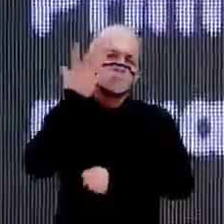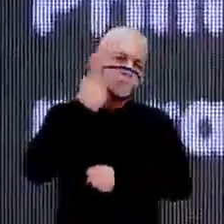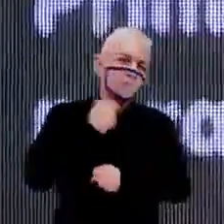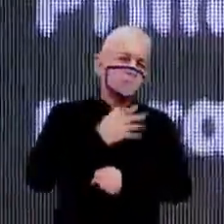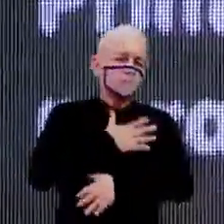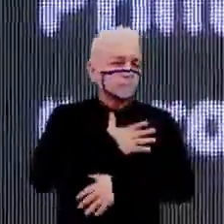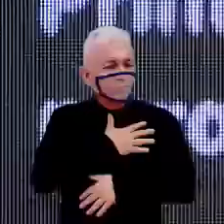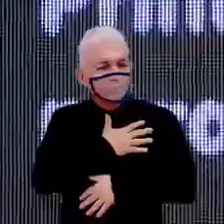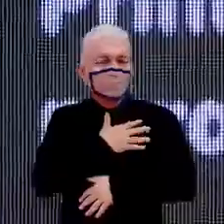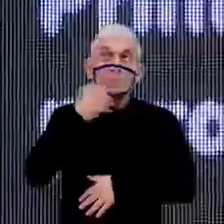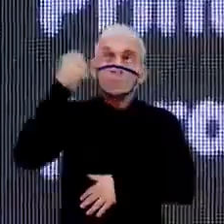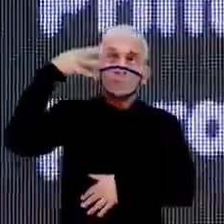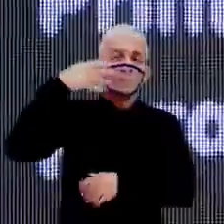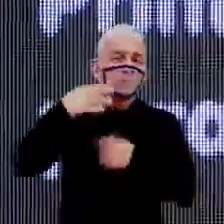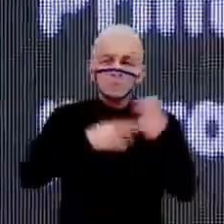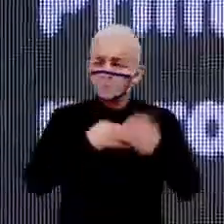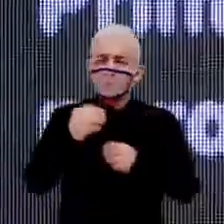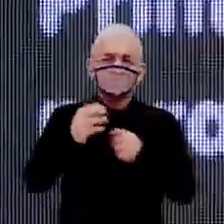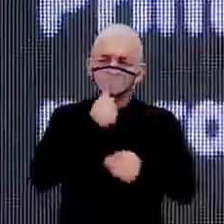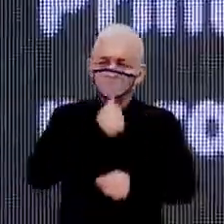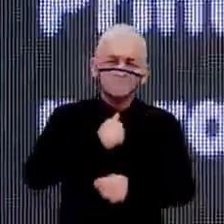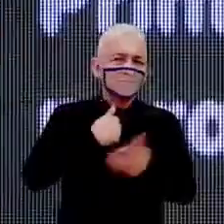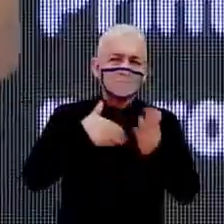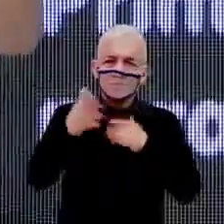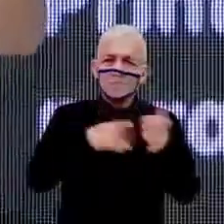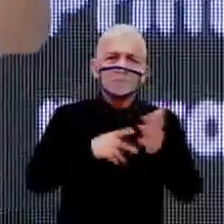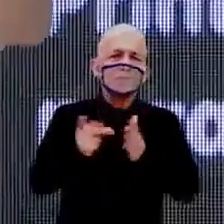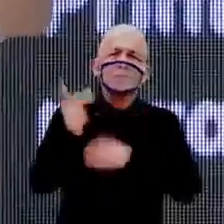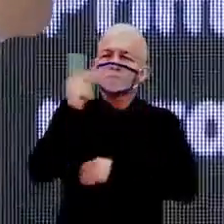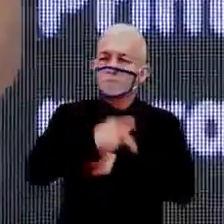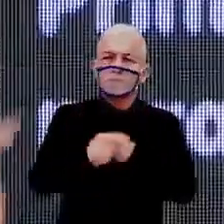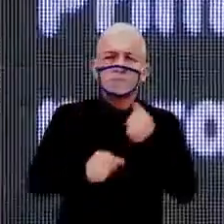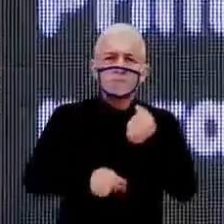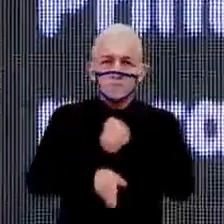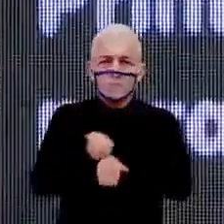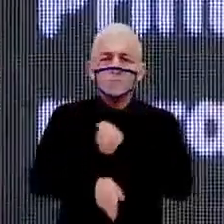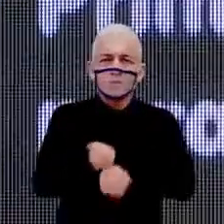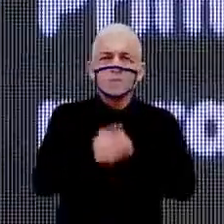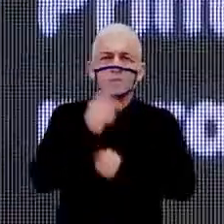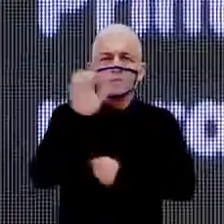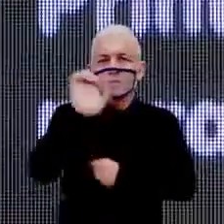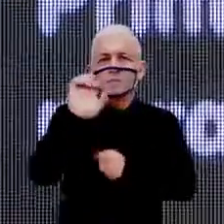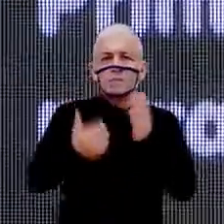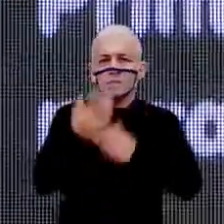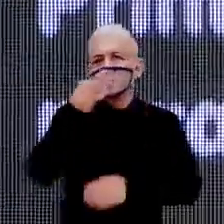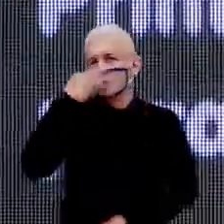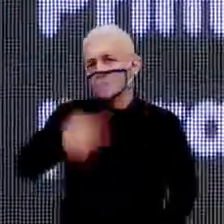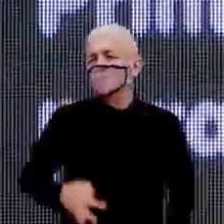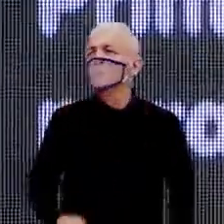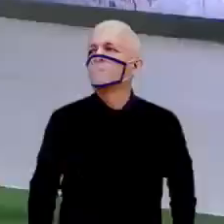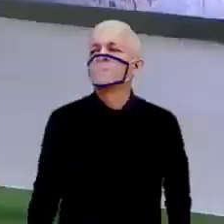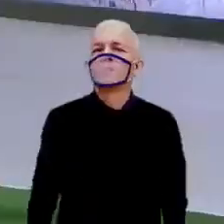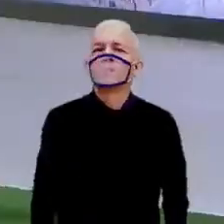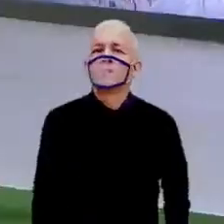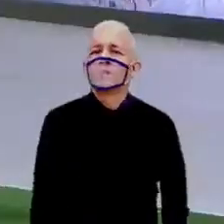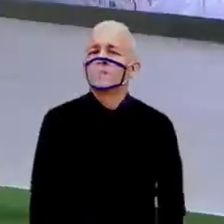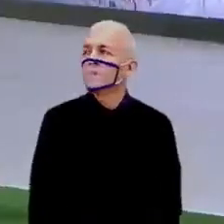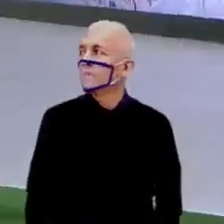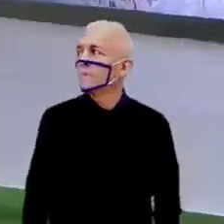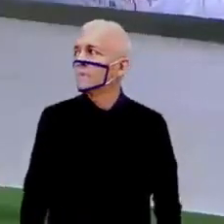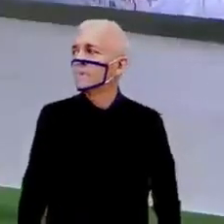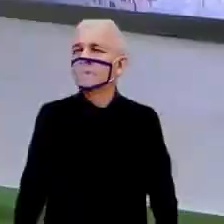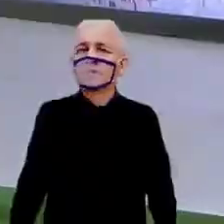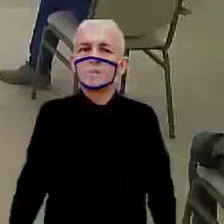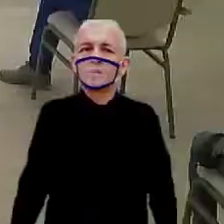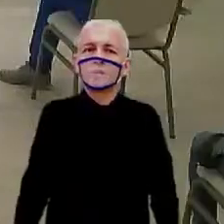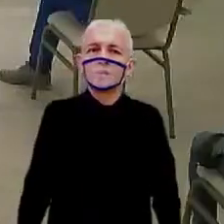días con cariño, a sol y sombra, para que estos proyectos que vamos a empezar a ejecutar en enero sean una realidad. Bueno, alcalde, ahí